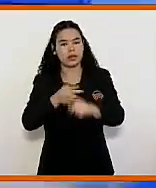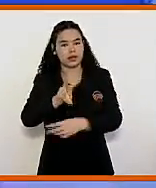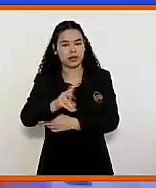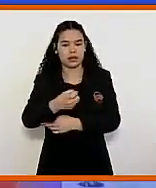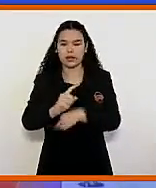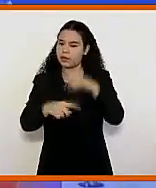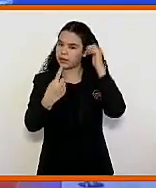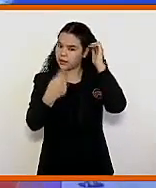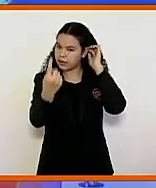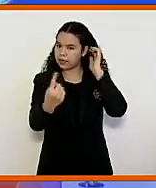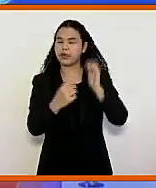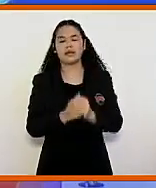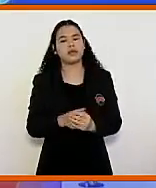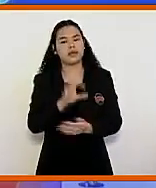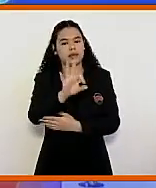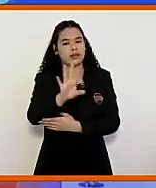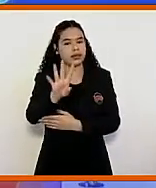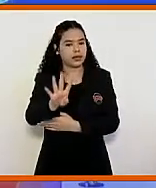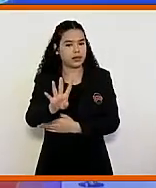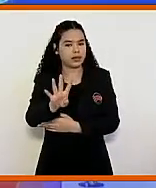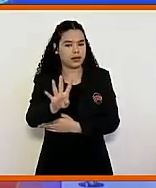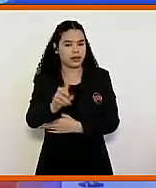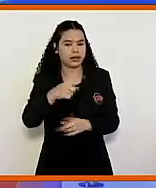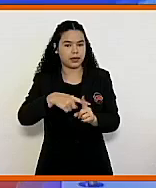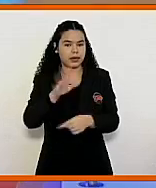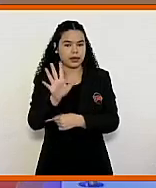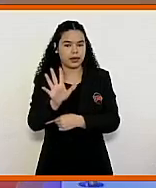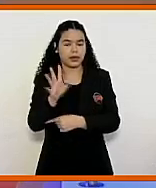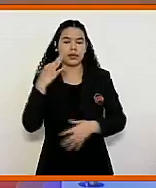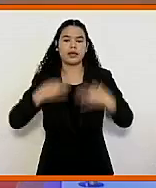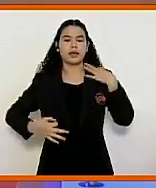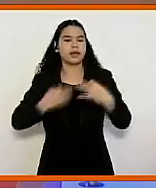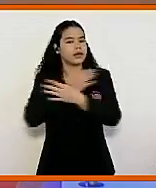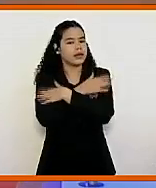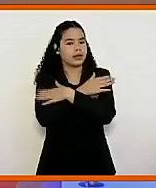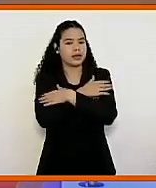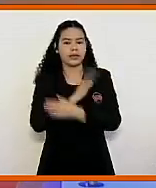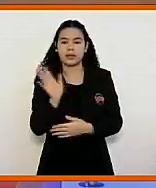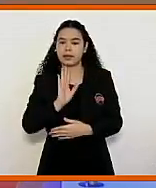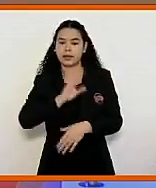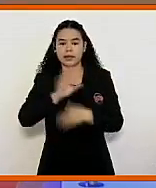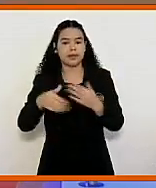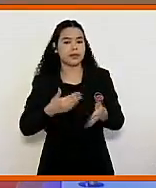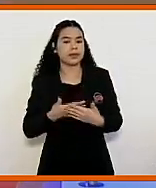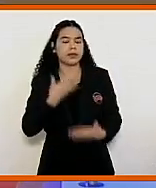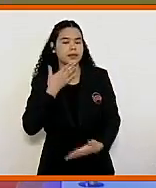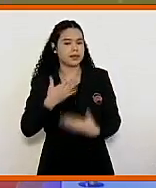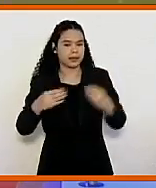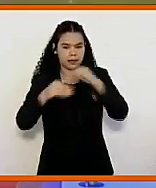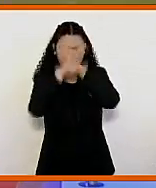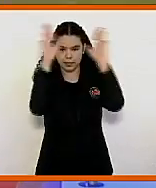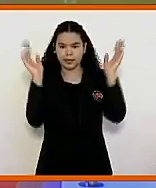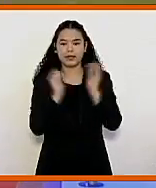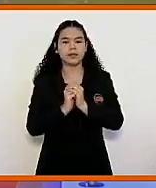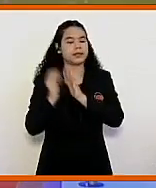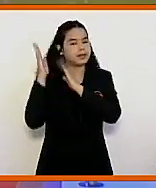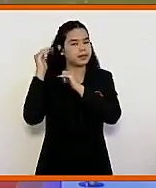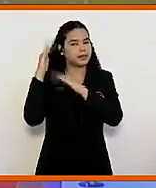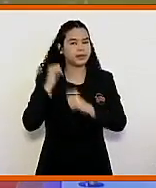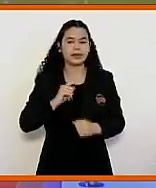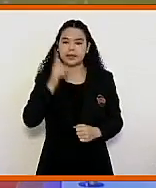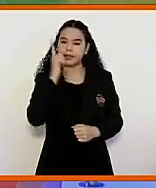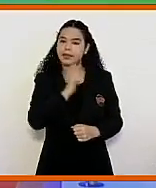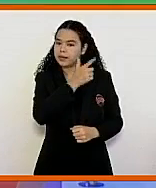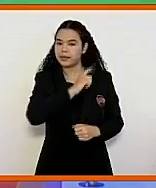para más 1, 94 más 5. Felicidades, me despido deseándoles una linda mañana, lleno de